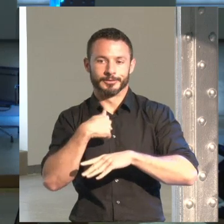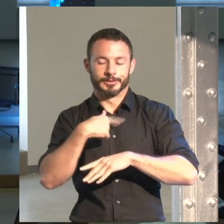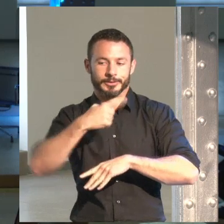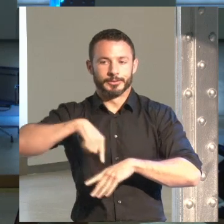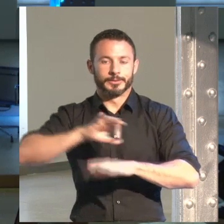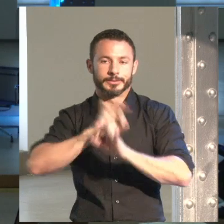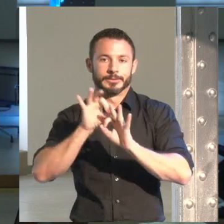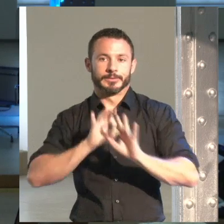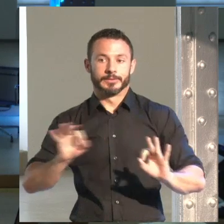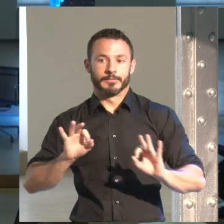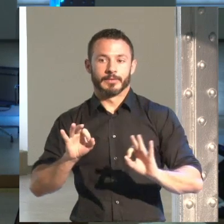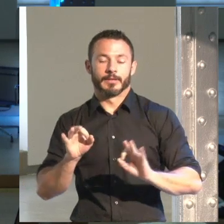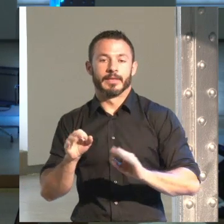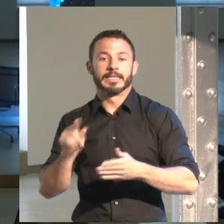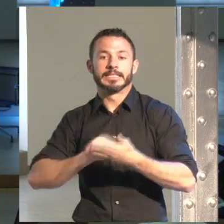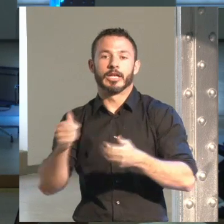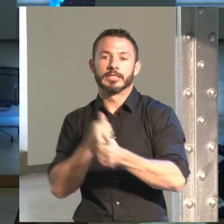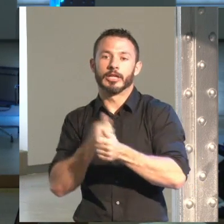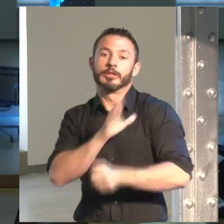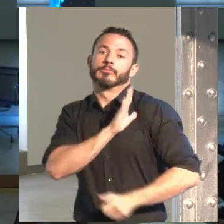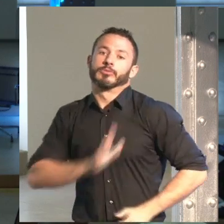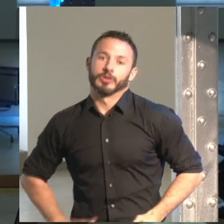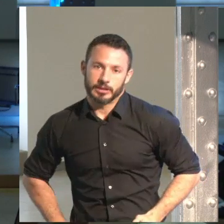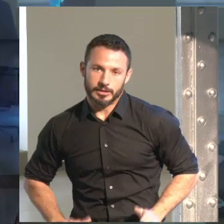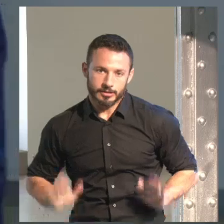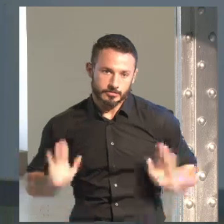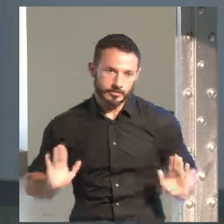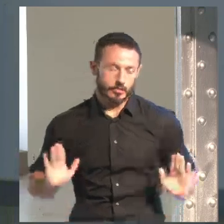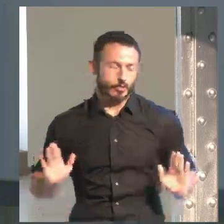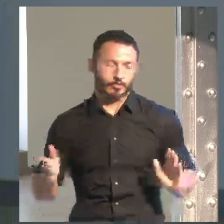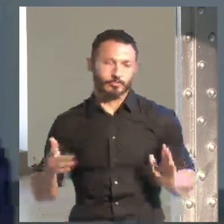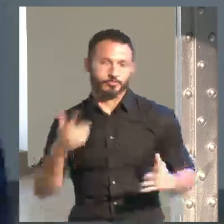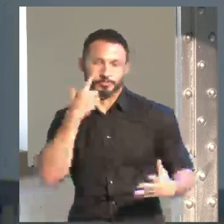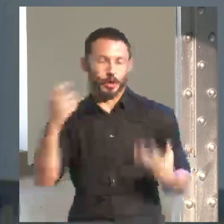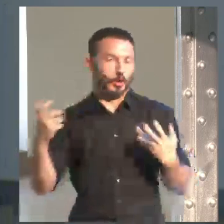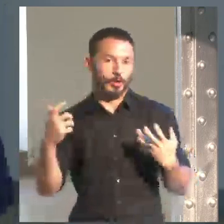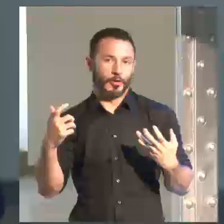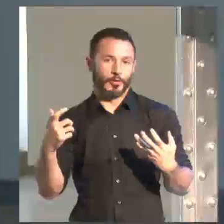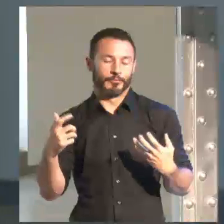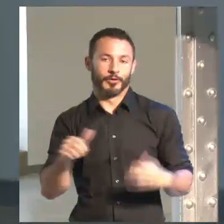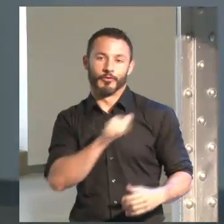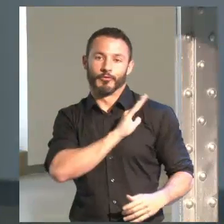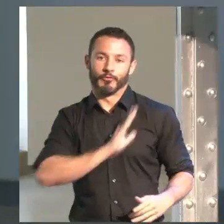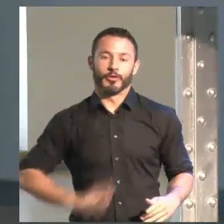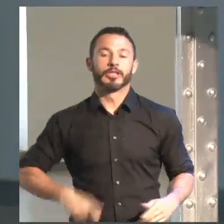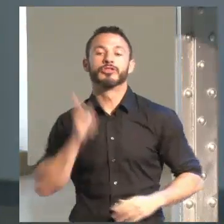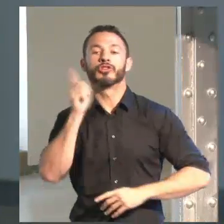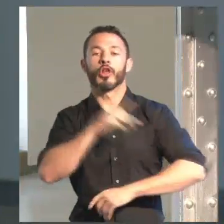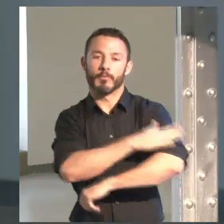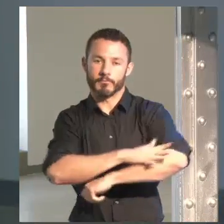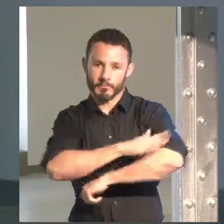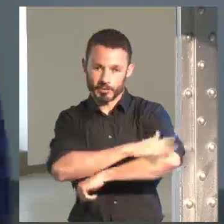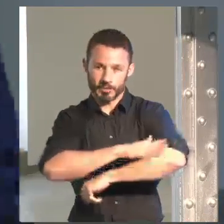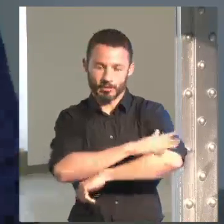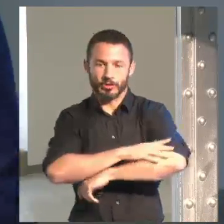las invitaciones de ponerle secretario de Estado en funciones, cuando es evidente que en funciones solo están los ministros y, por supuesto,